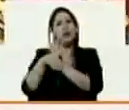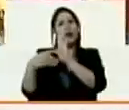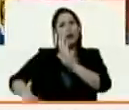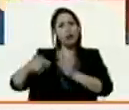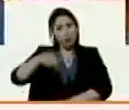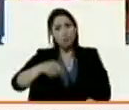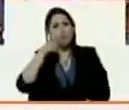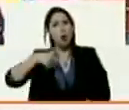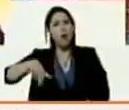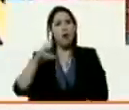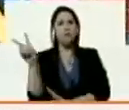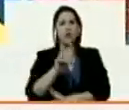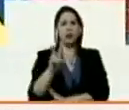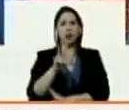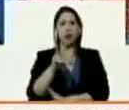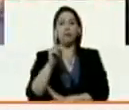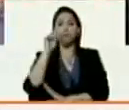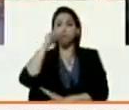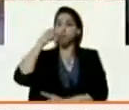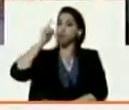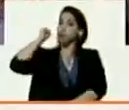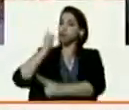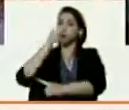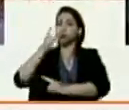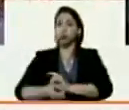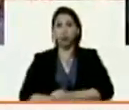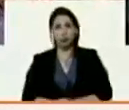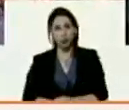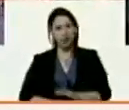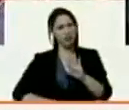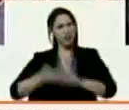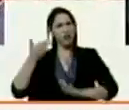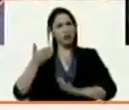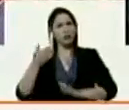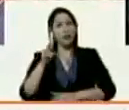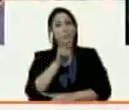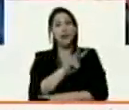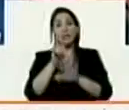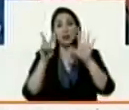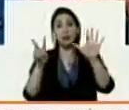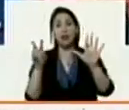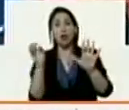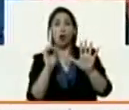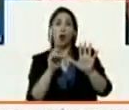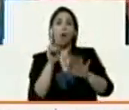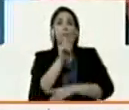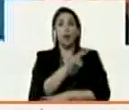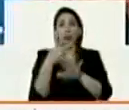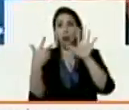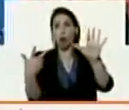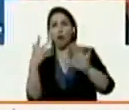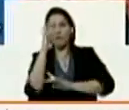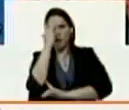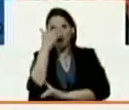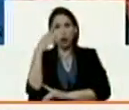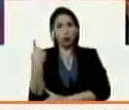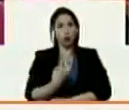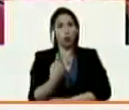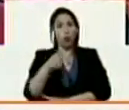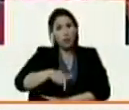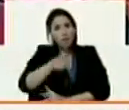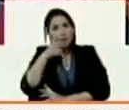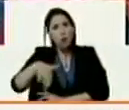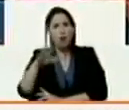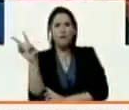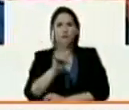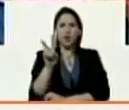Venezuela, se los voy a recordar, salió un 27, un 28 de febrero solo. Aquí el pueblo de